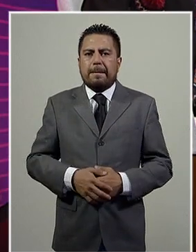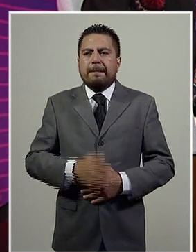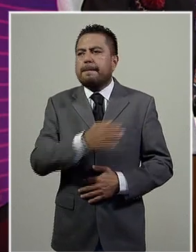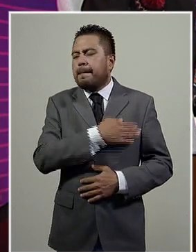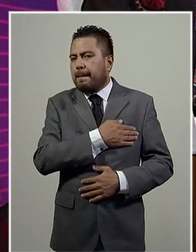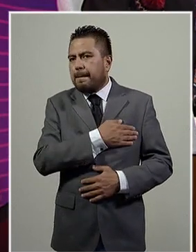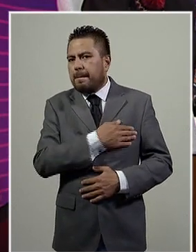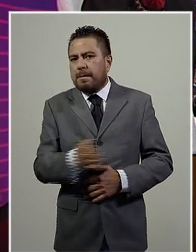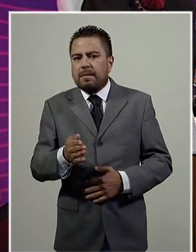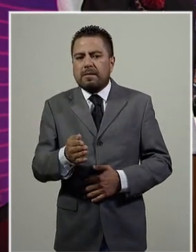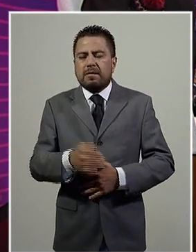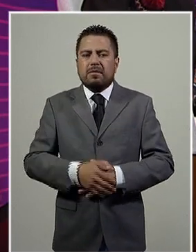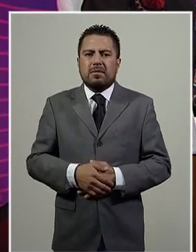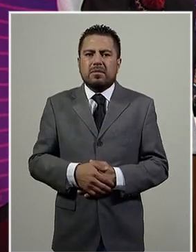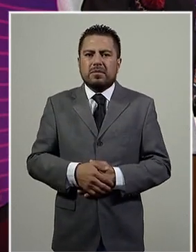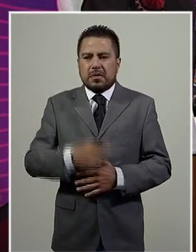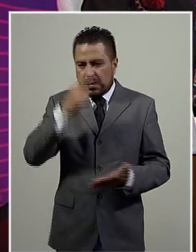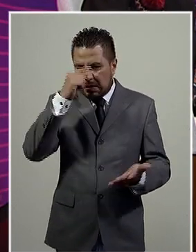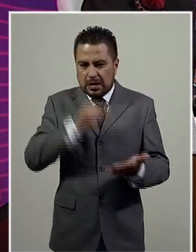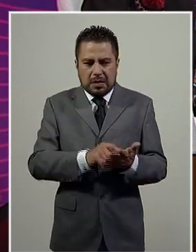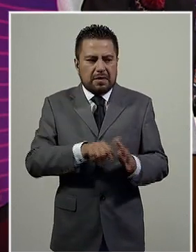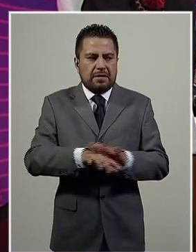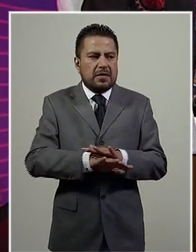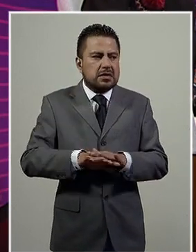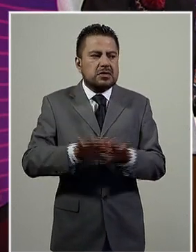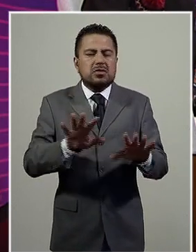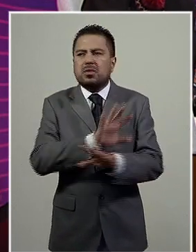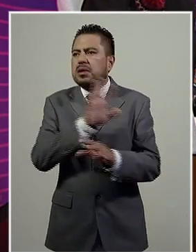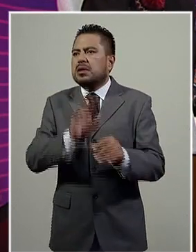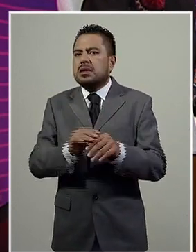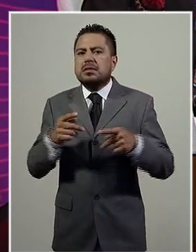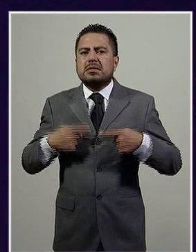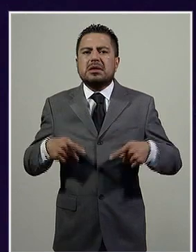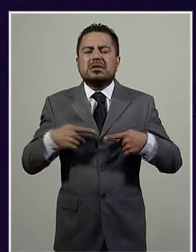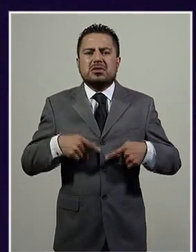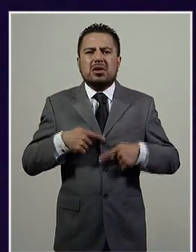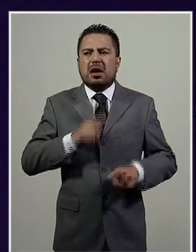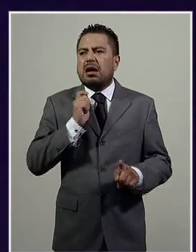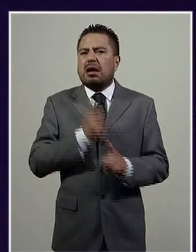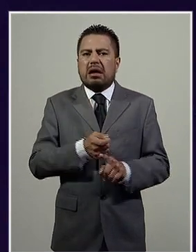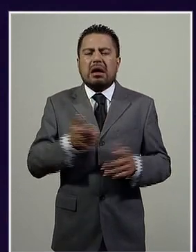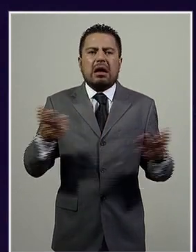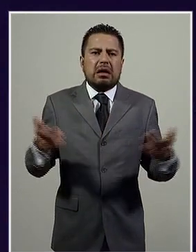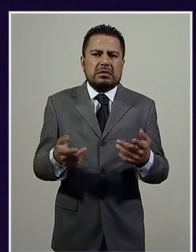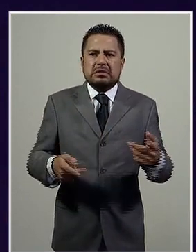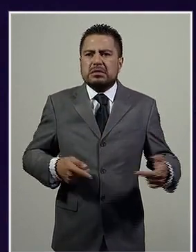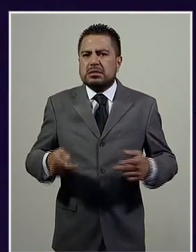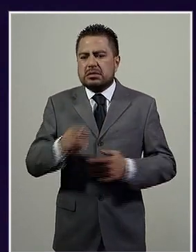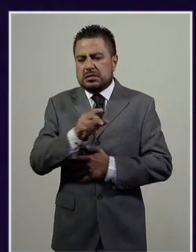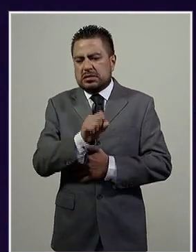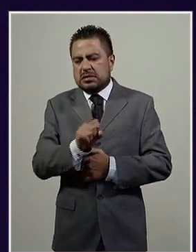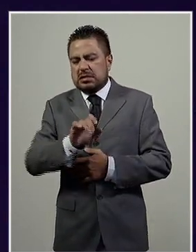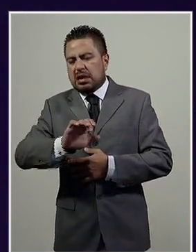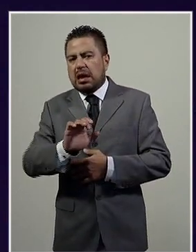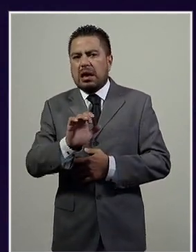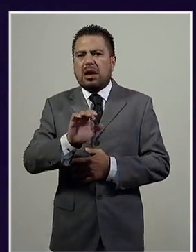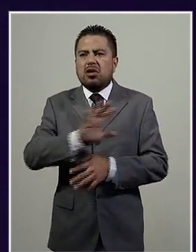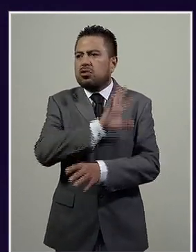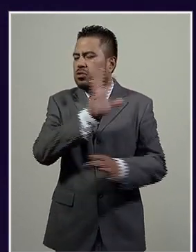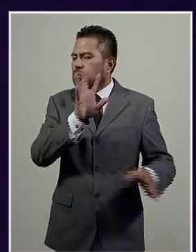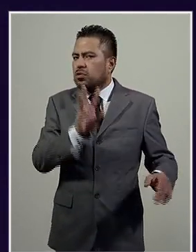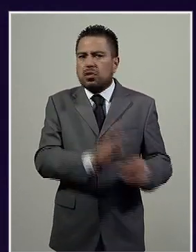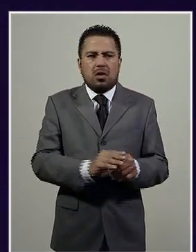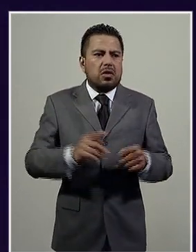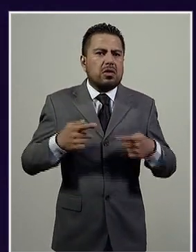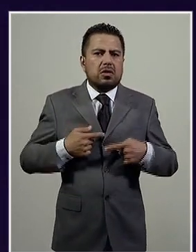Bueno, es que la creencia básica de cualquier persona que practica el sikhismo es que todo y